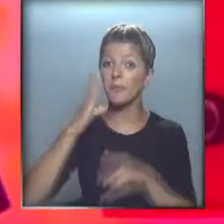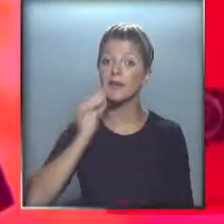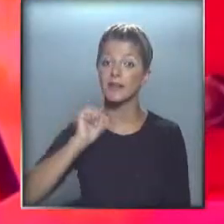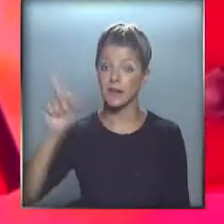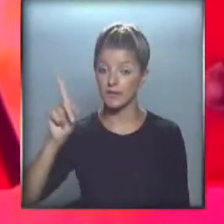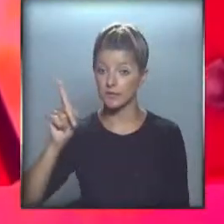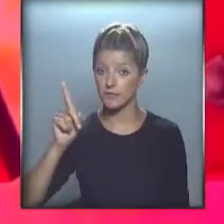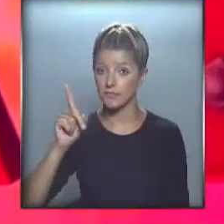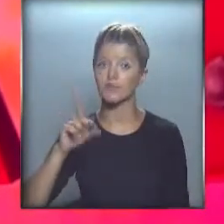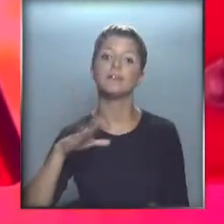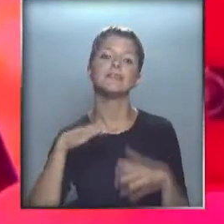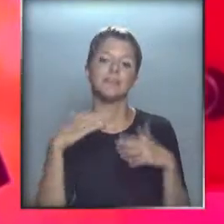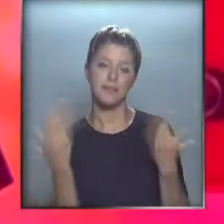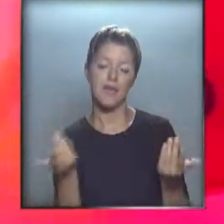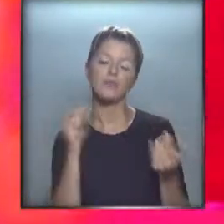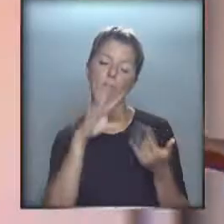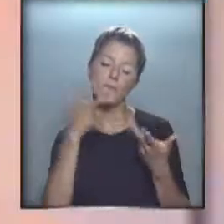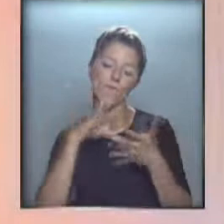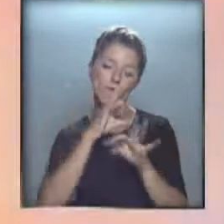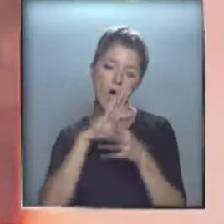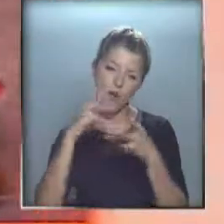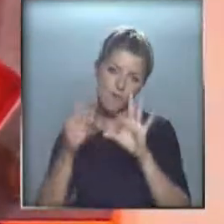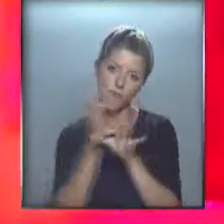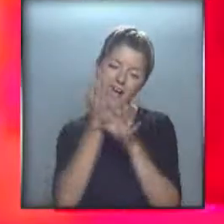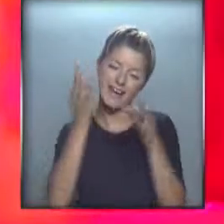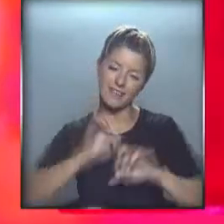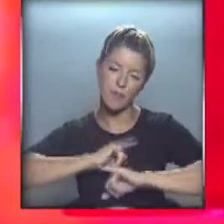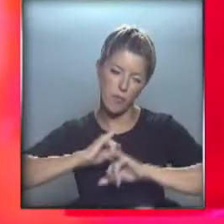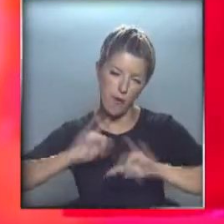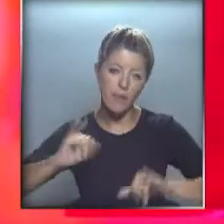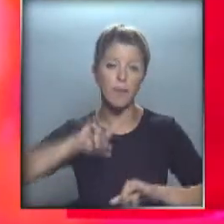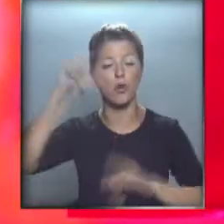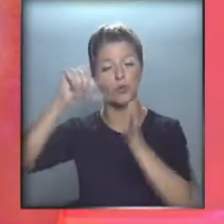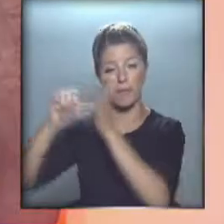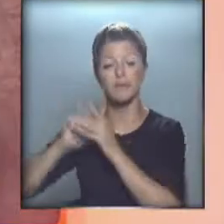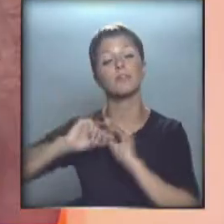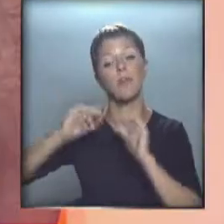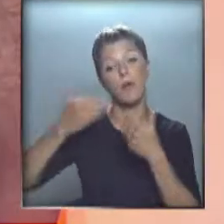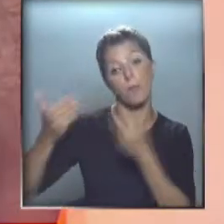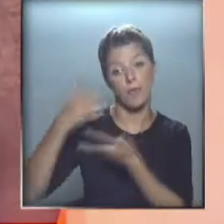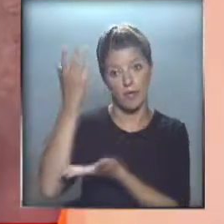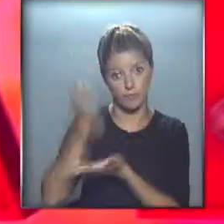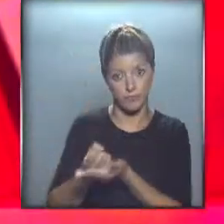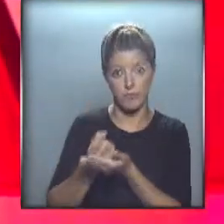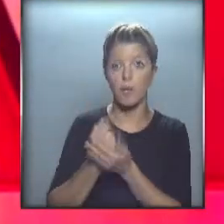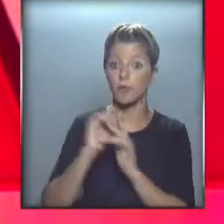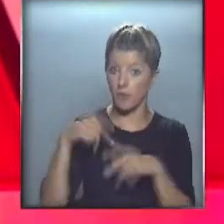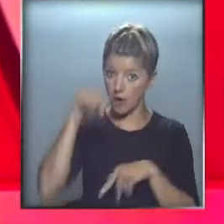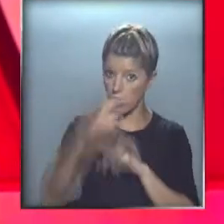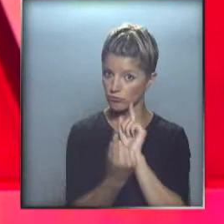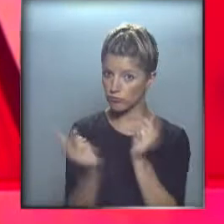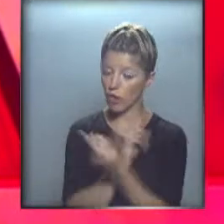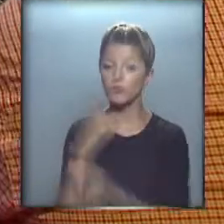son para... Es un tema de marketing, es un tema de marketing para que la gente de afuera también lo pueda... Pero también se traduce al español.